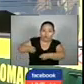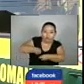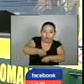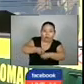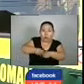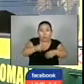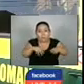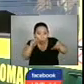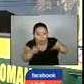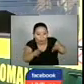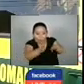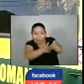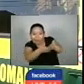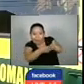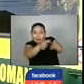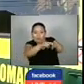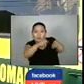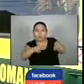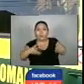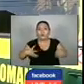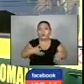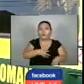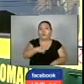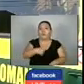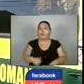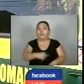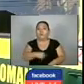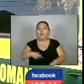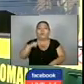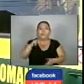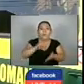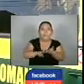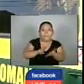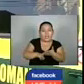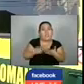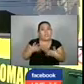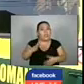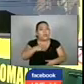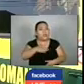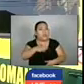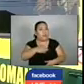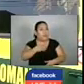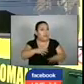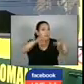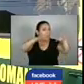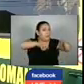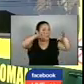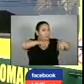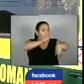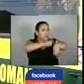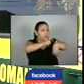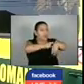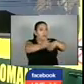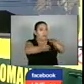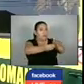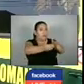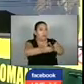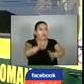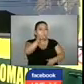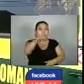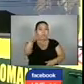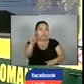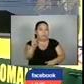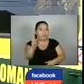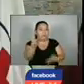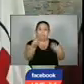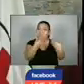poderlos rescatar. Nosotros pues como comando de salvamento ya llevamos registrados desde que ha iniciado la época de lluvia 10